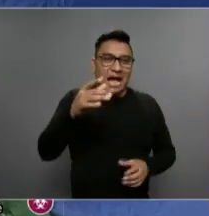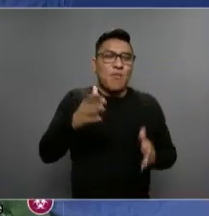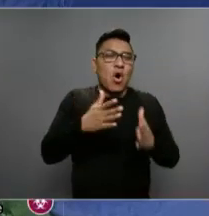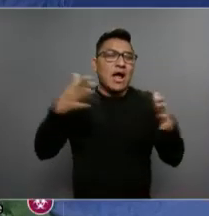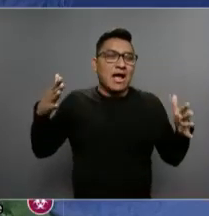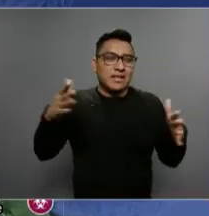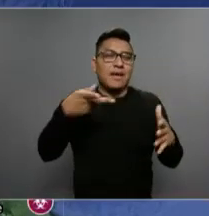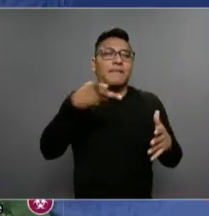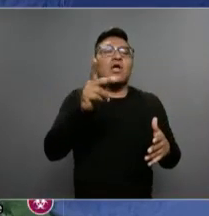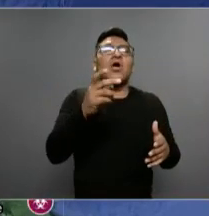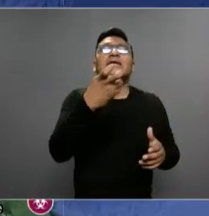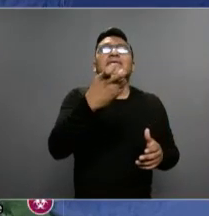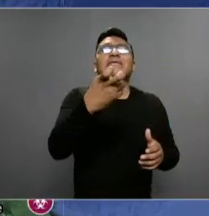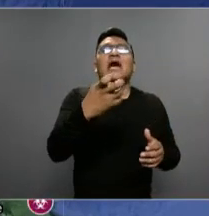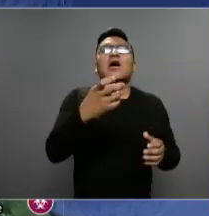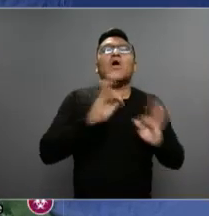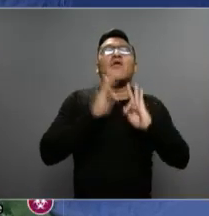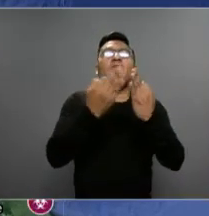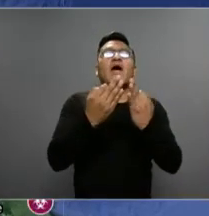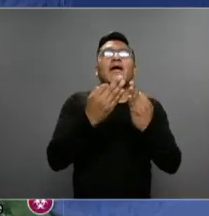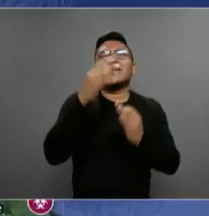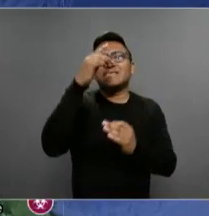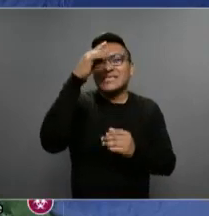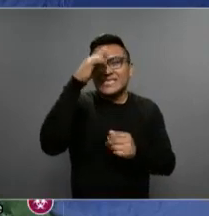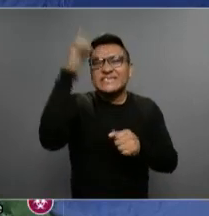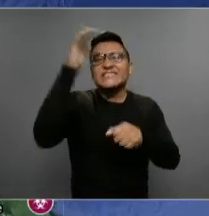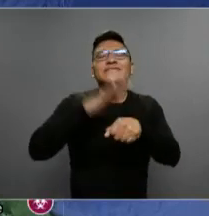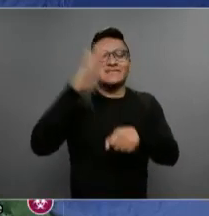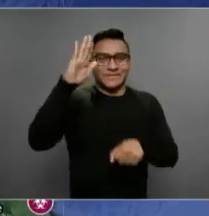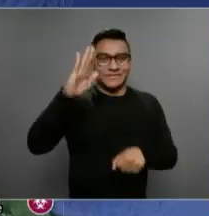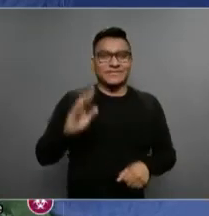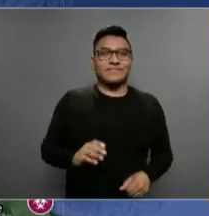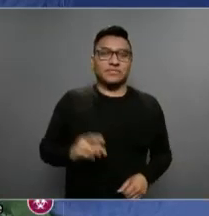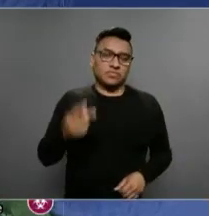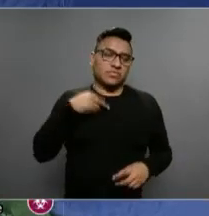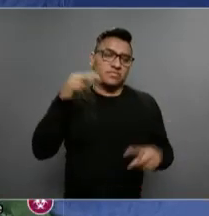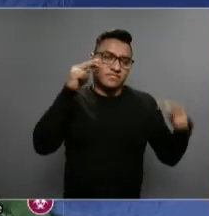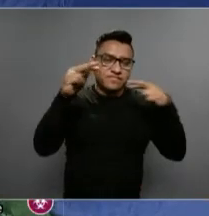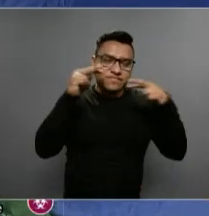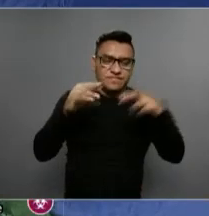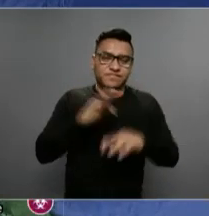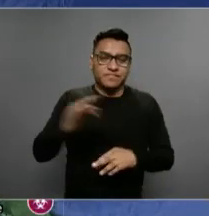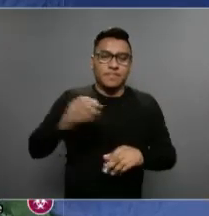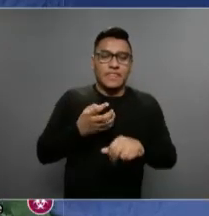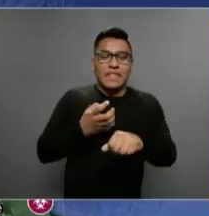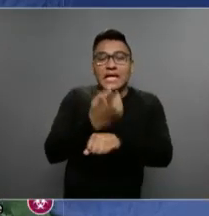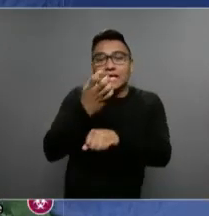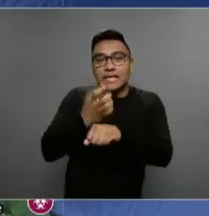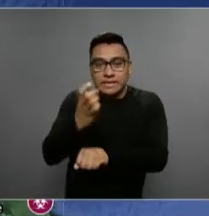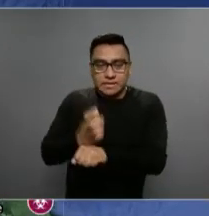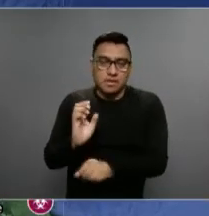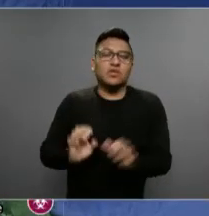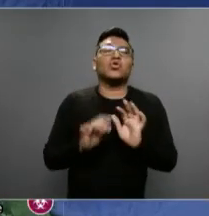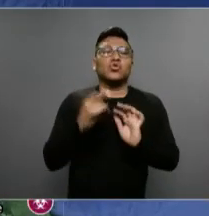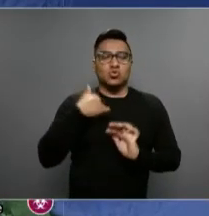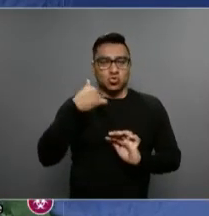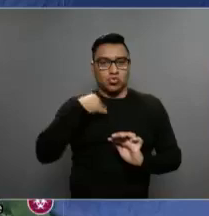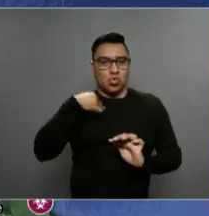dirección. Está más simple entrar por ahí y lo va usted a ver bien entidad por entidad. Por ejemplo, pues tengo